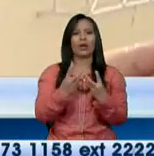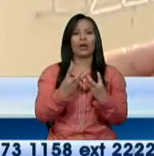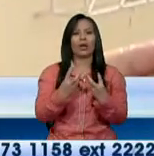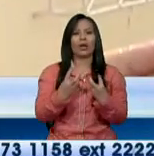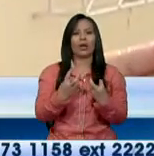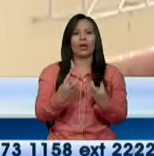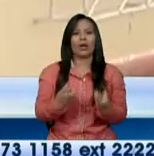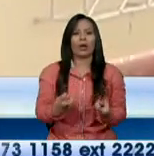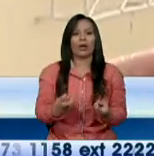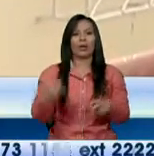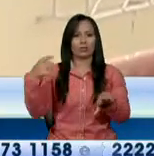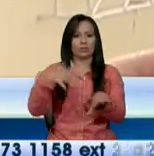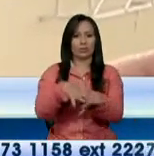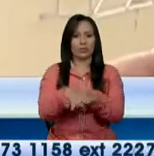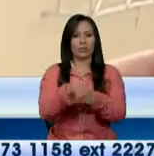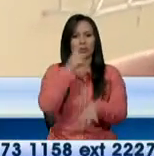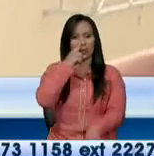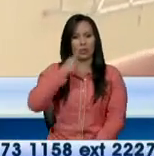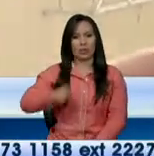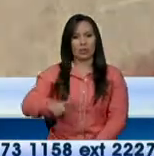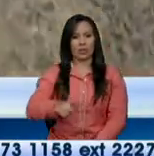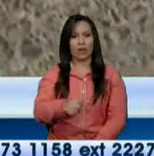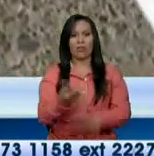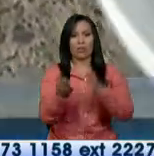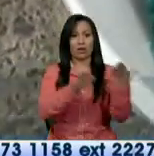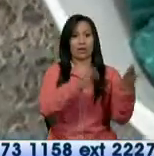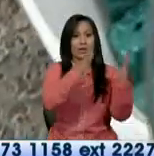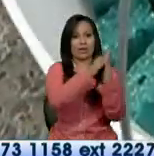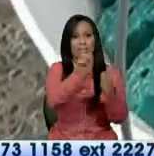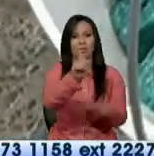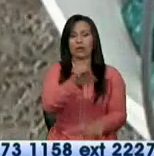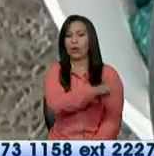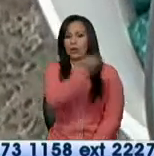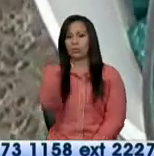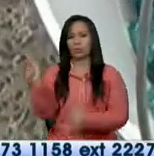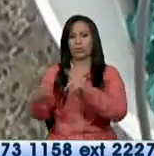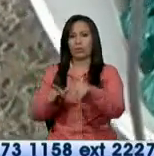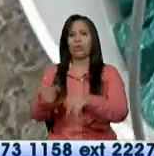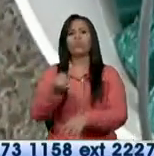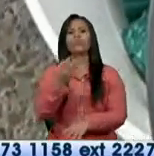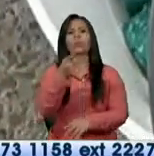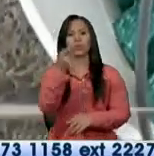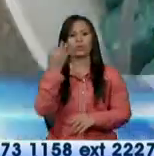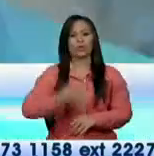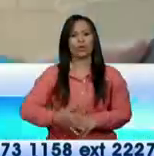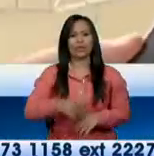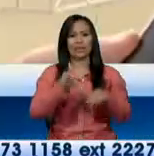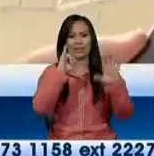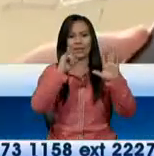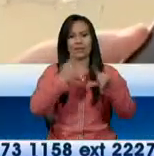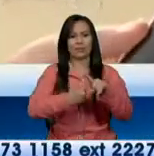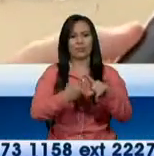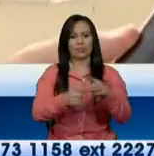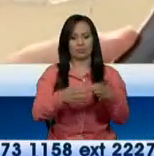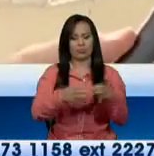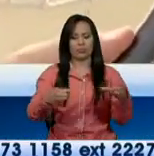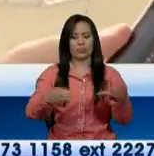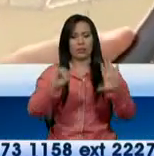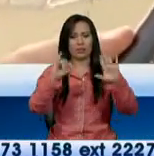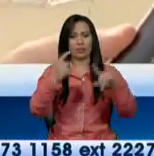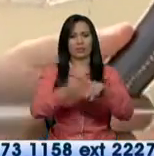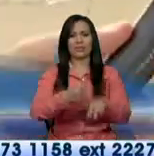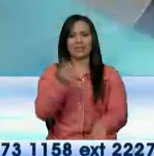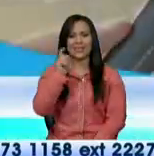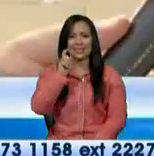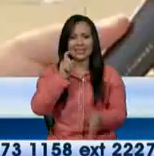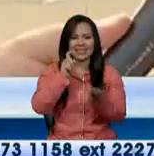apesta. Y se va a morir en otro lugar y no cerca de la casa. ¿Cada ración cuánto puede durar? Bueno, la efectividad dura 6 meses porque el bloque va a durar 6 meses. Así se lo coma